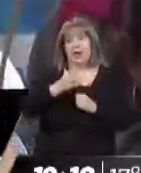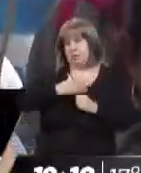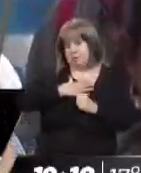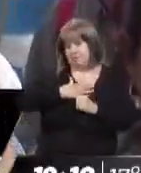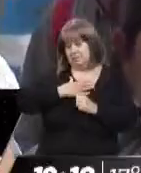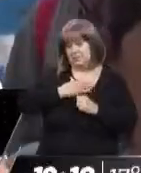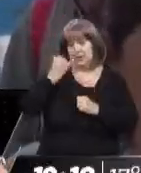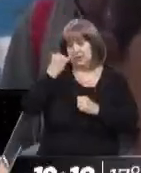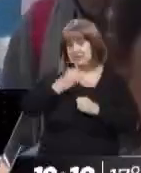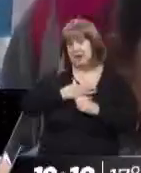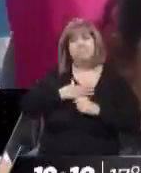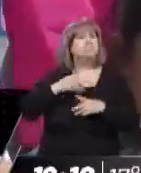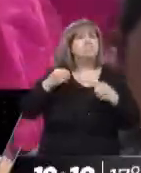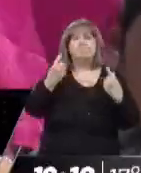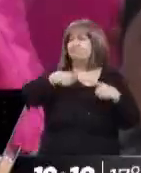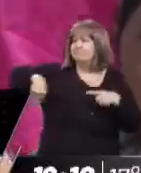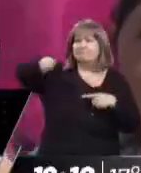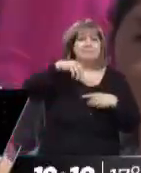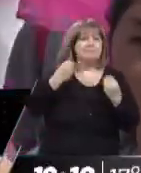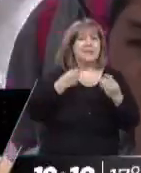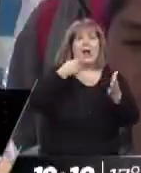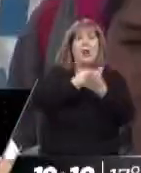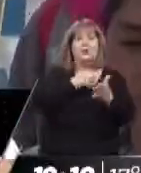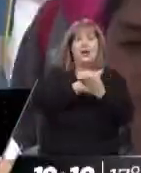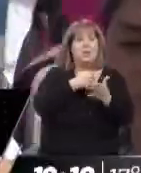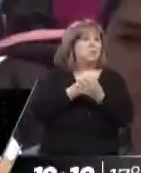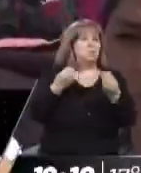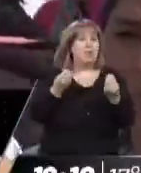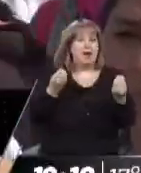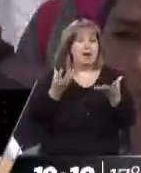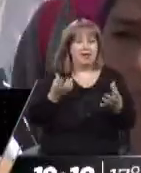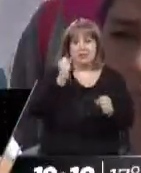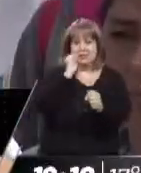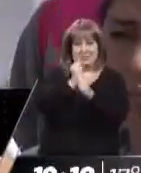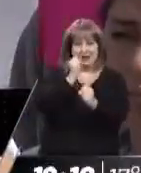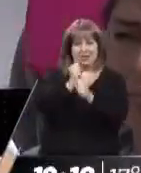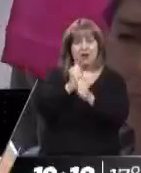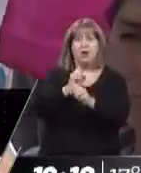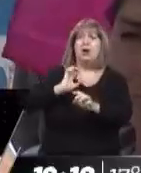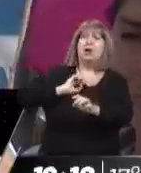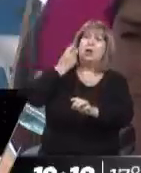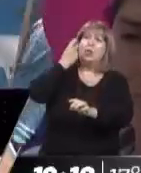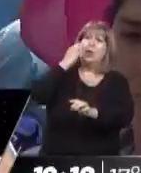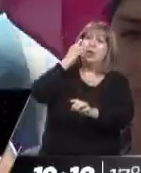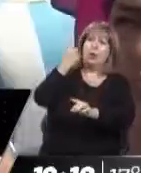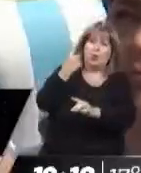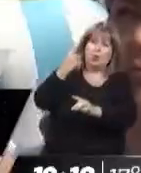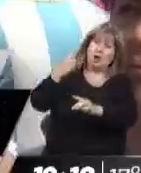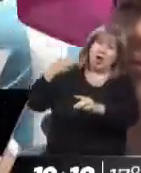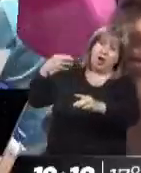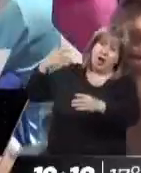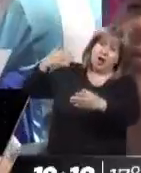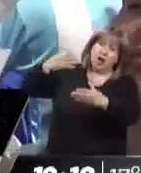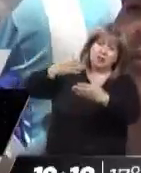Nosotros luchamos por trabajo. Toda nuestra historia desde el 2001 en adelante